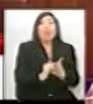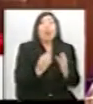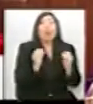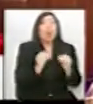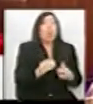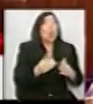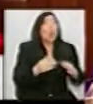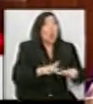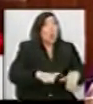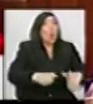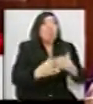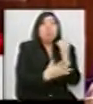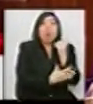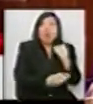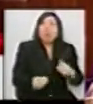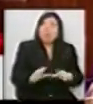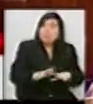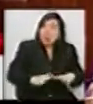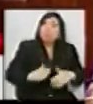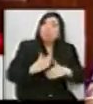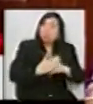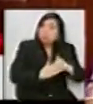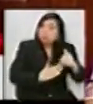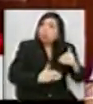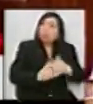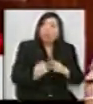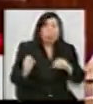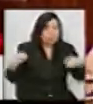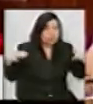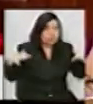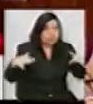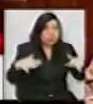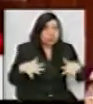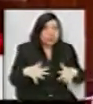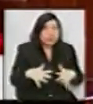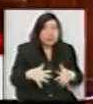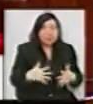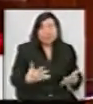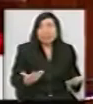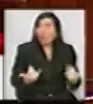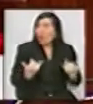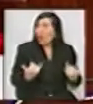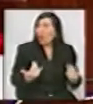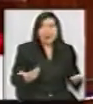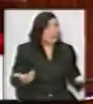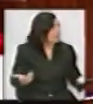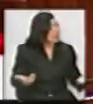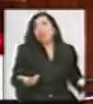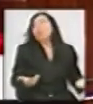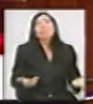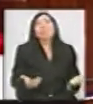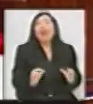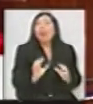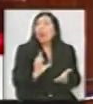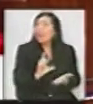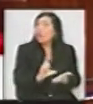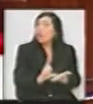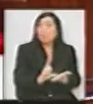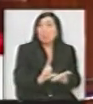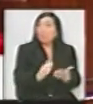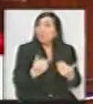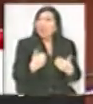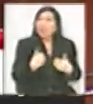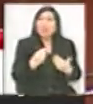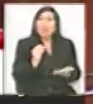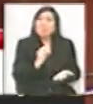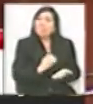asentamientos humanos y entonces comienzan las nuevas invasiones hoy colegas no es probablemente lima la ciudad que